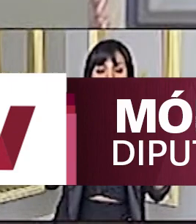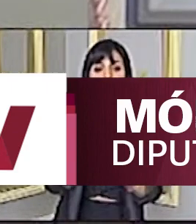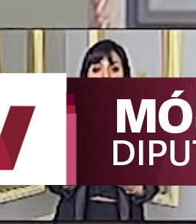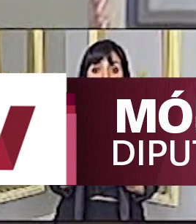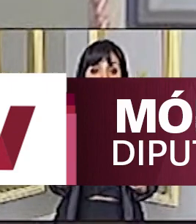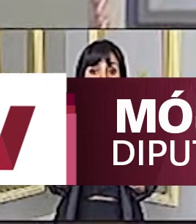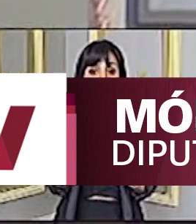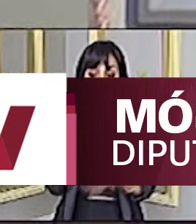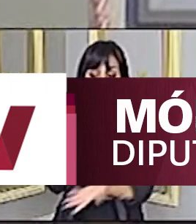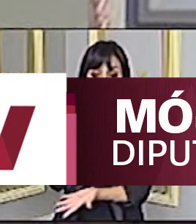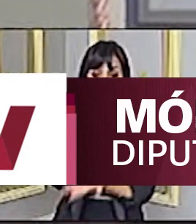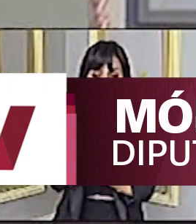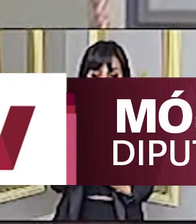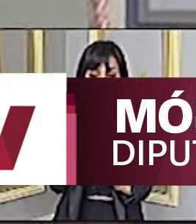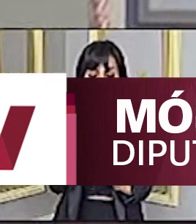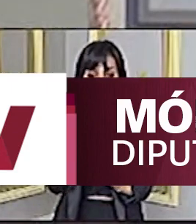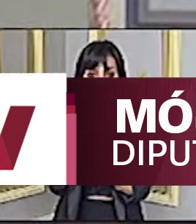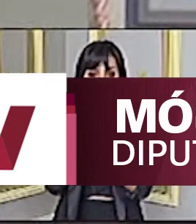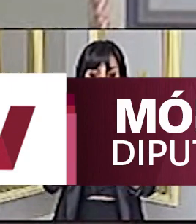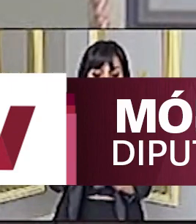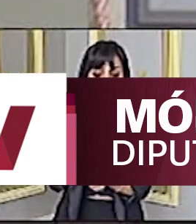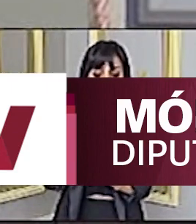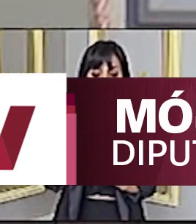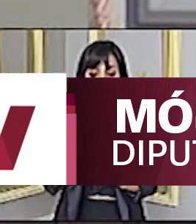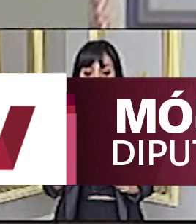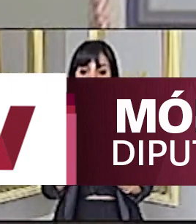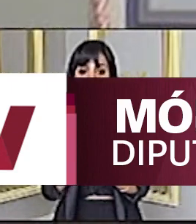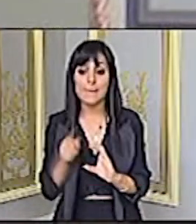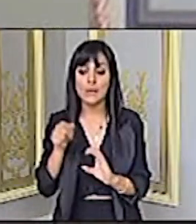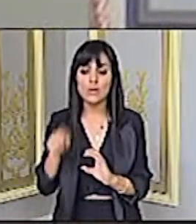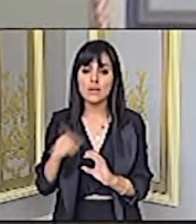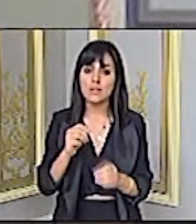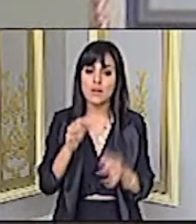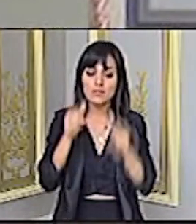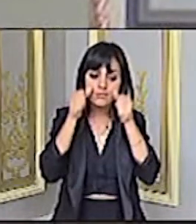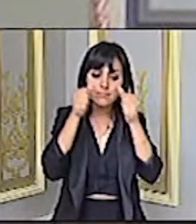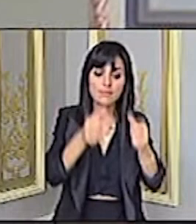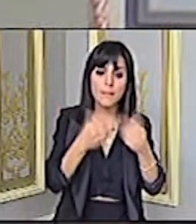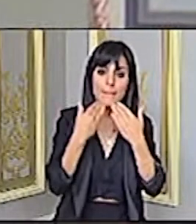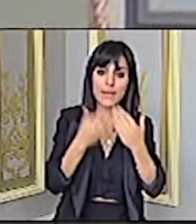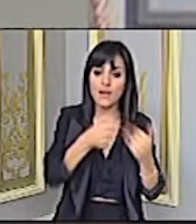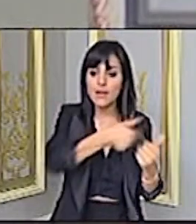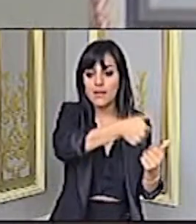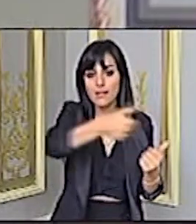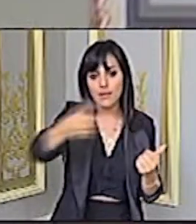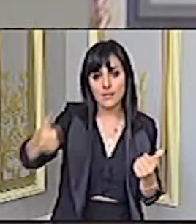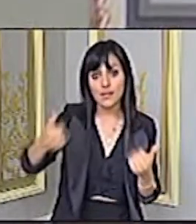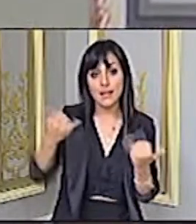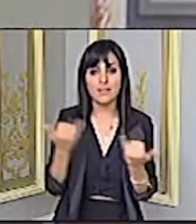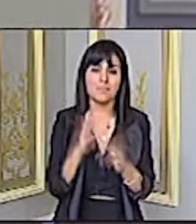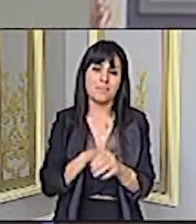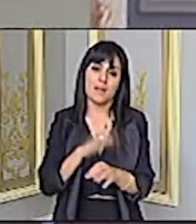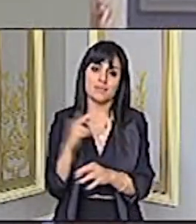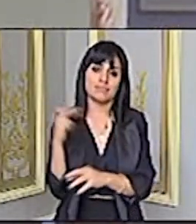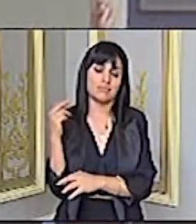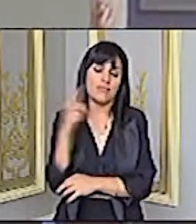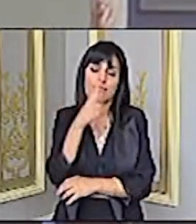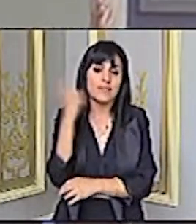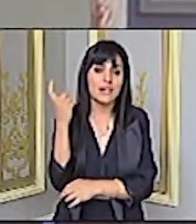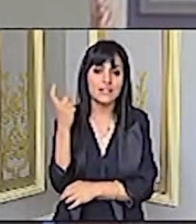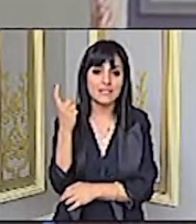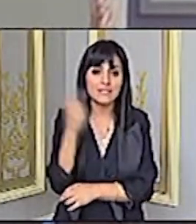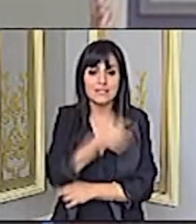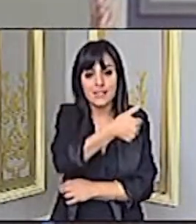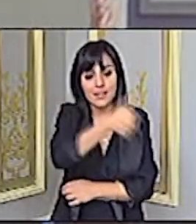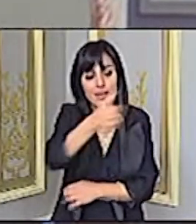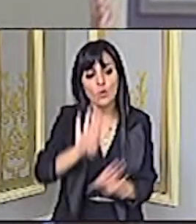presupuesto que debe atender en todo momento a las necesidades de los órganos jurisdiccionales y a facilitar la actividad jurisdiccional de